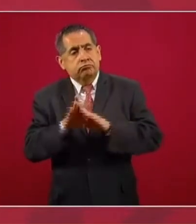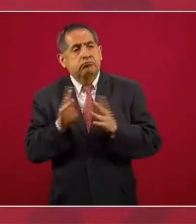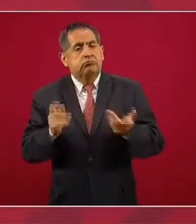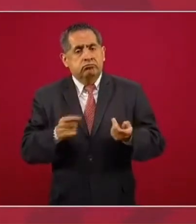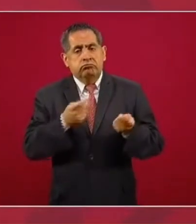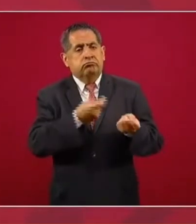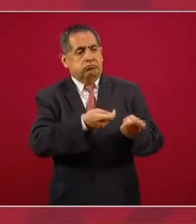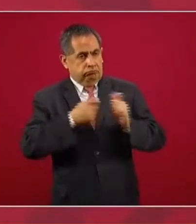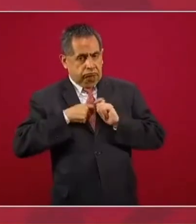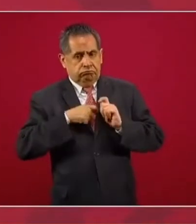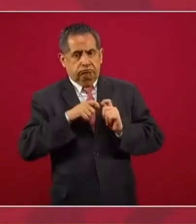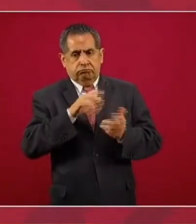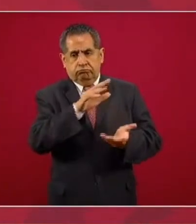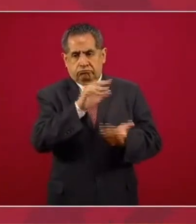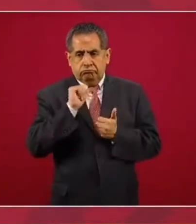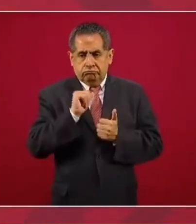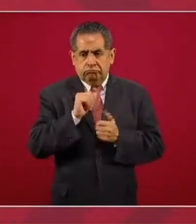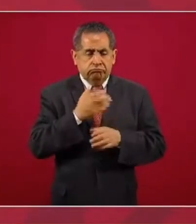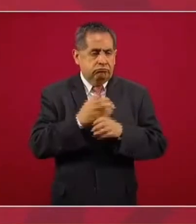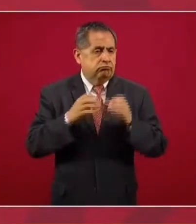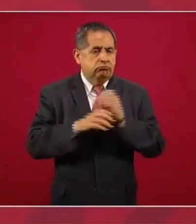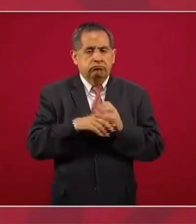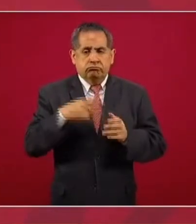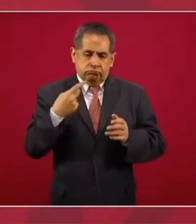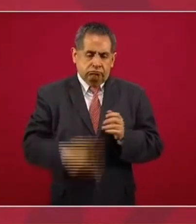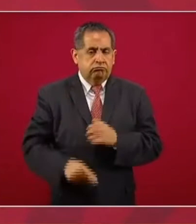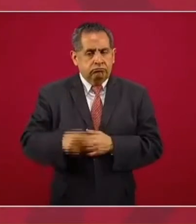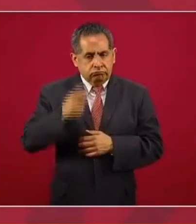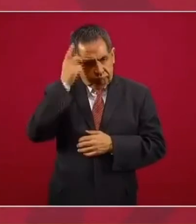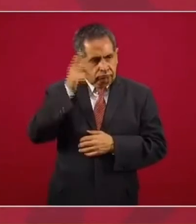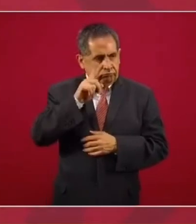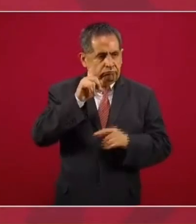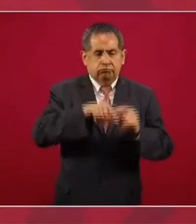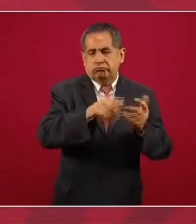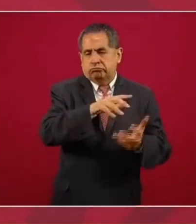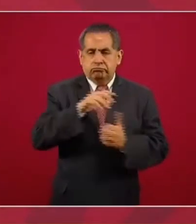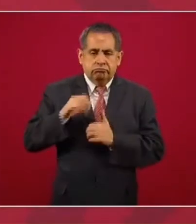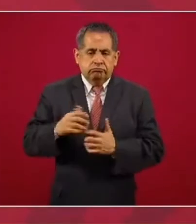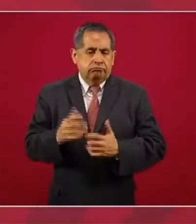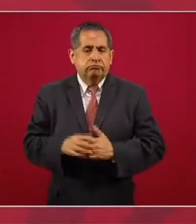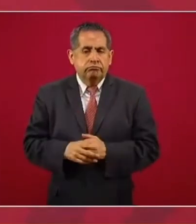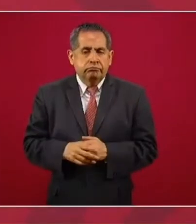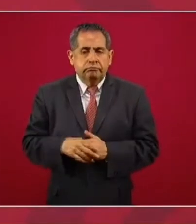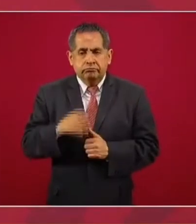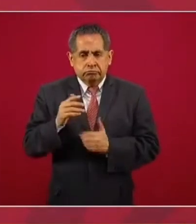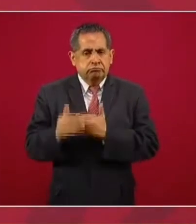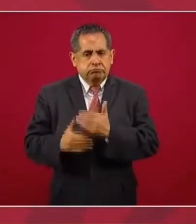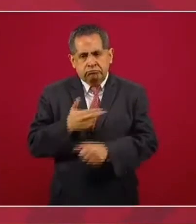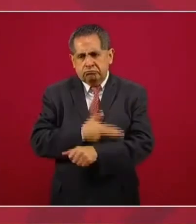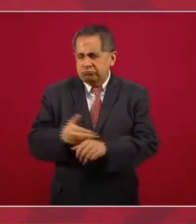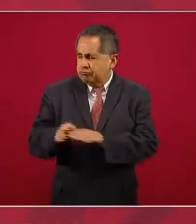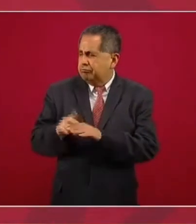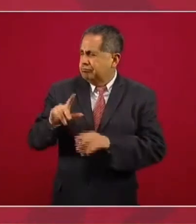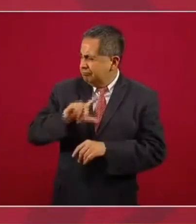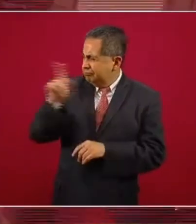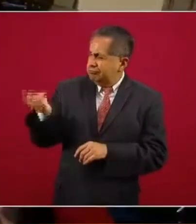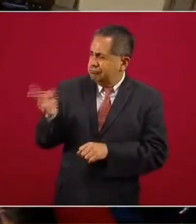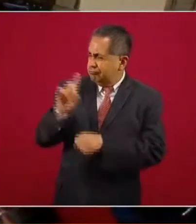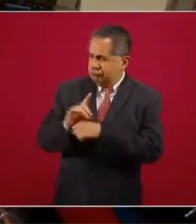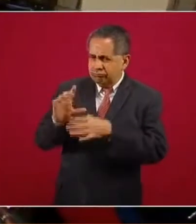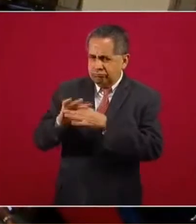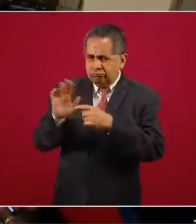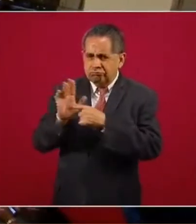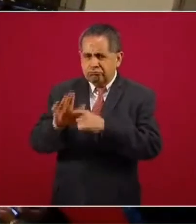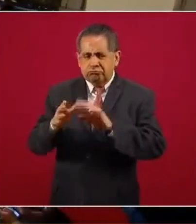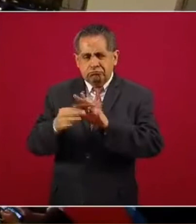nos entreguen eso que se confisca, y se ha ido avanzando. Me gustaría incluso que